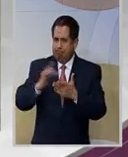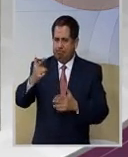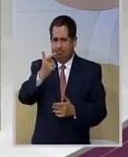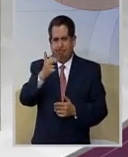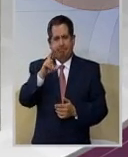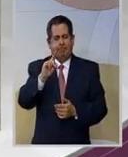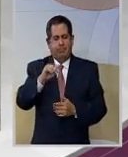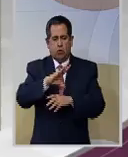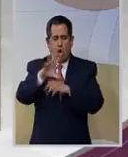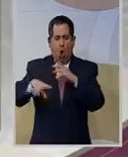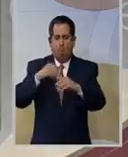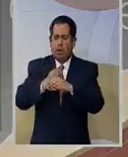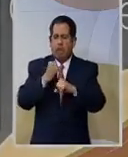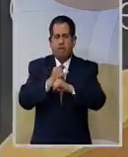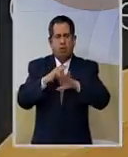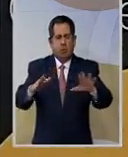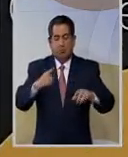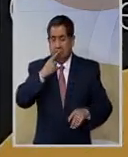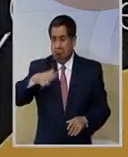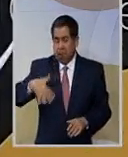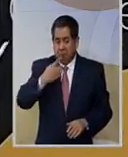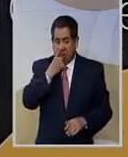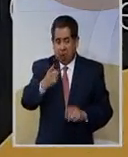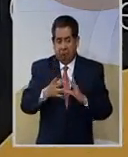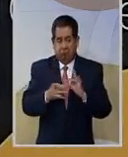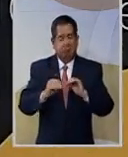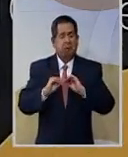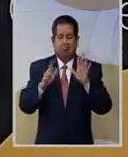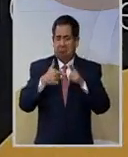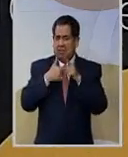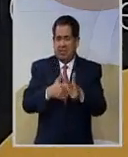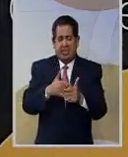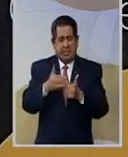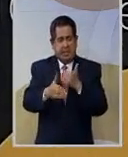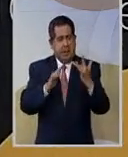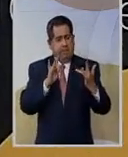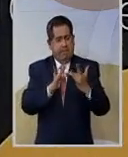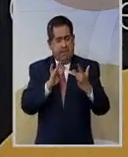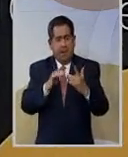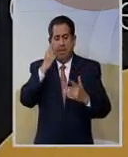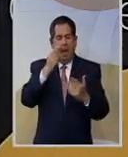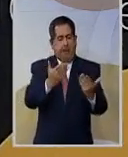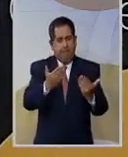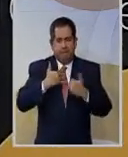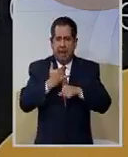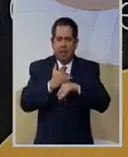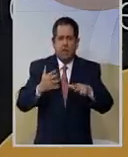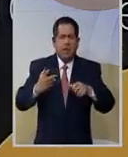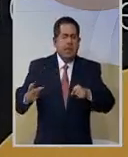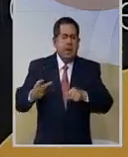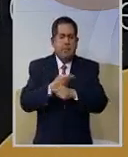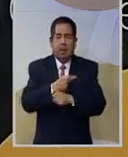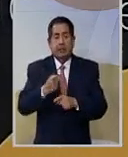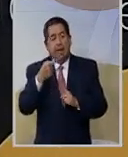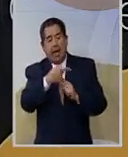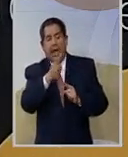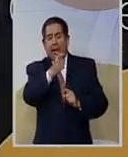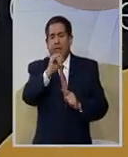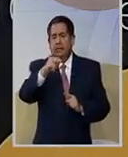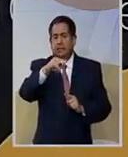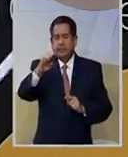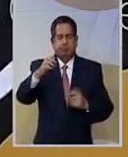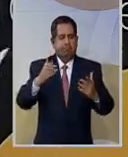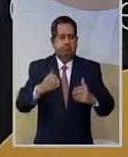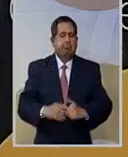Montes, por toda tu información y como tú lo has mencionado, seguiremos en contacto para que nos sigas informando de lo que ocurre en el Instituto Nacional